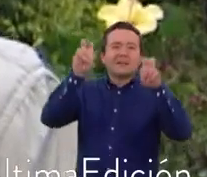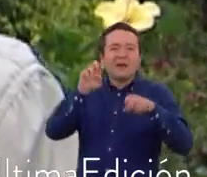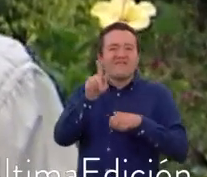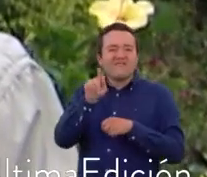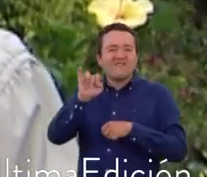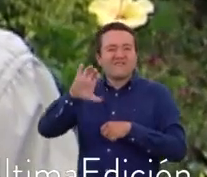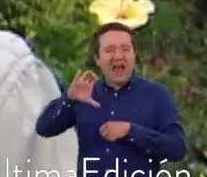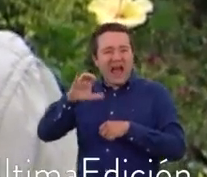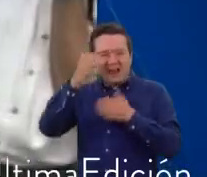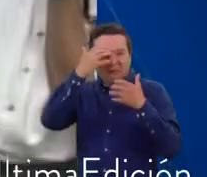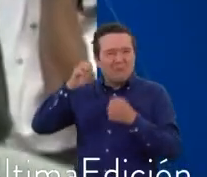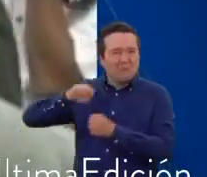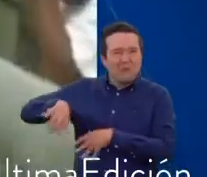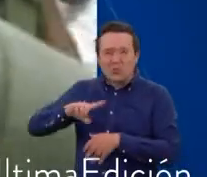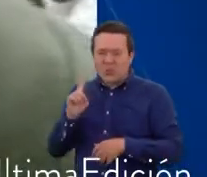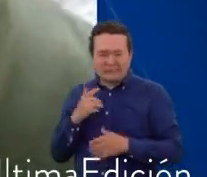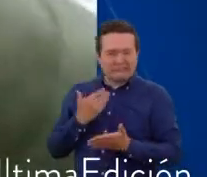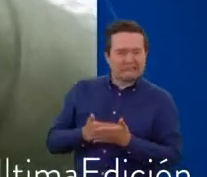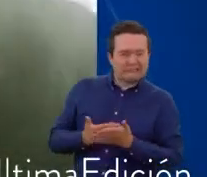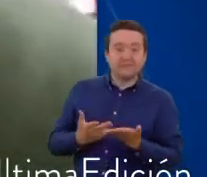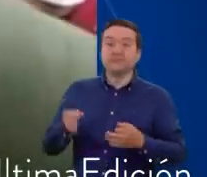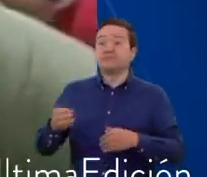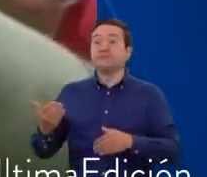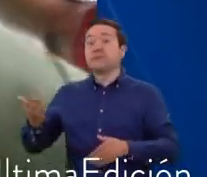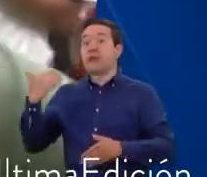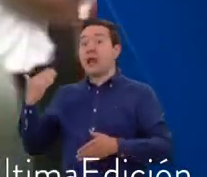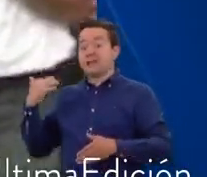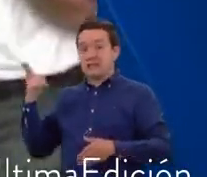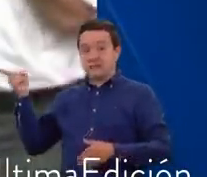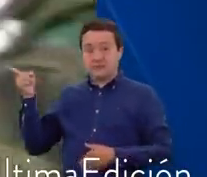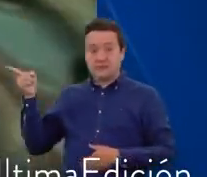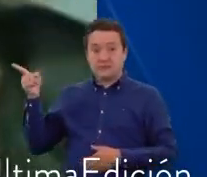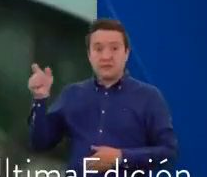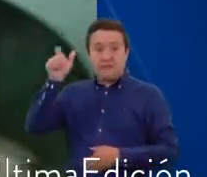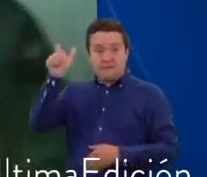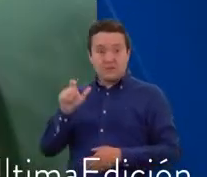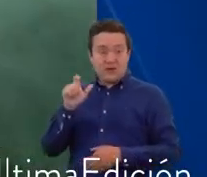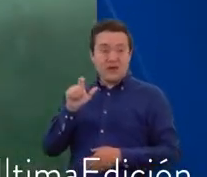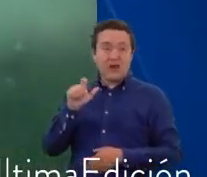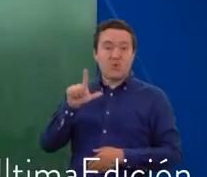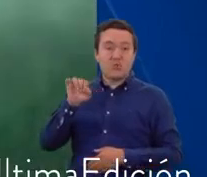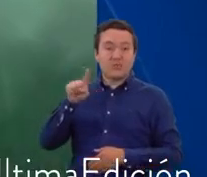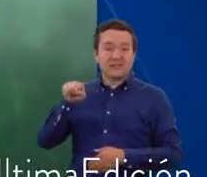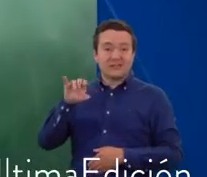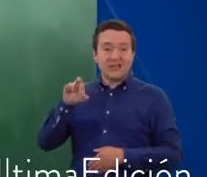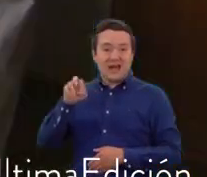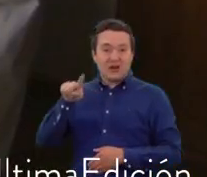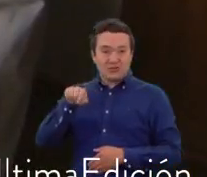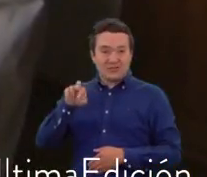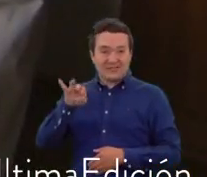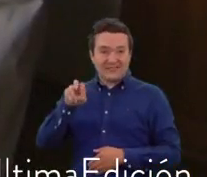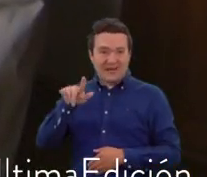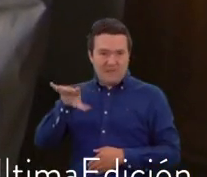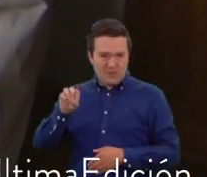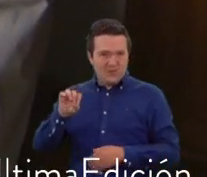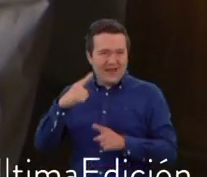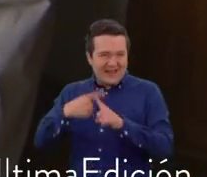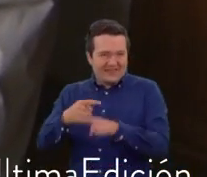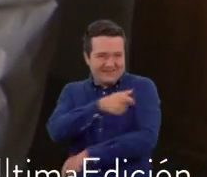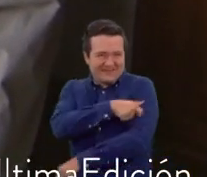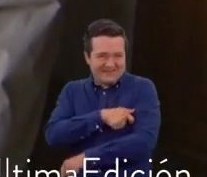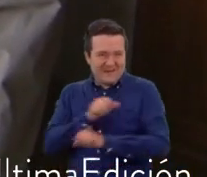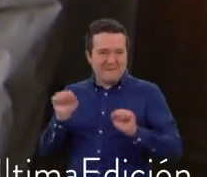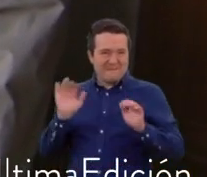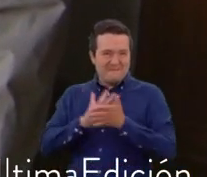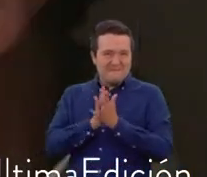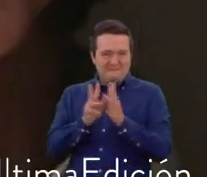conoció una nueva circular roja emitida por interpol contra el ex comisionado de paz luis carlos restrepo por presuntas irregularidades con la desmovilización